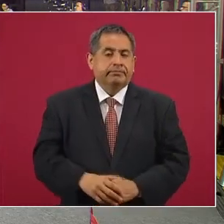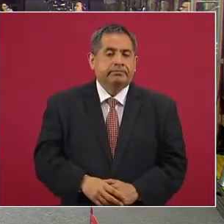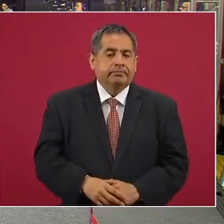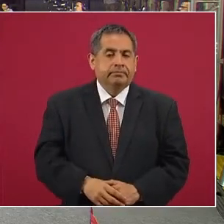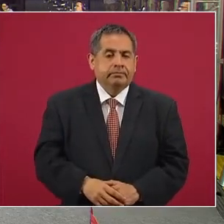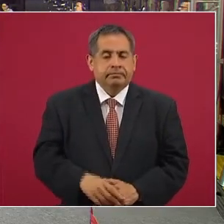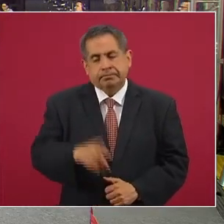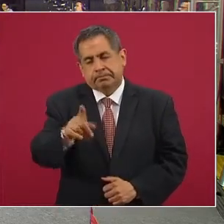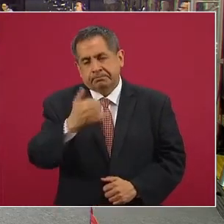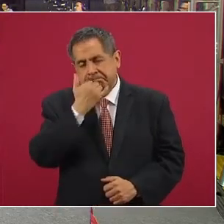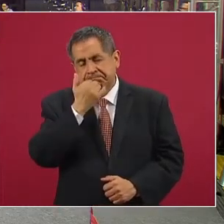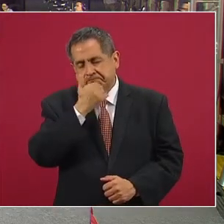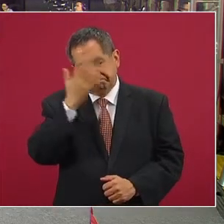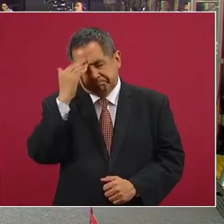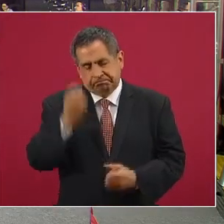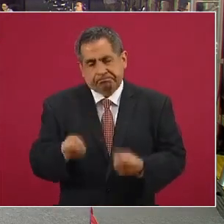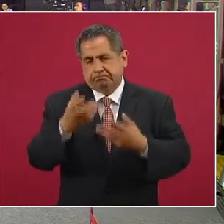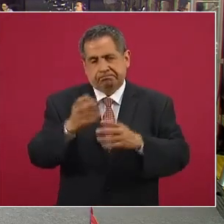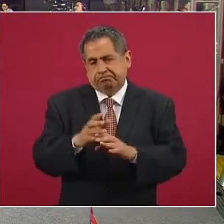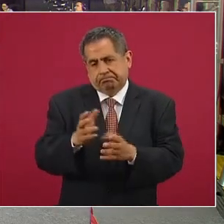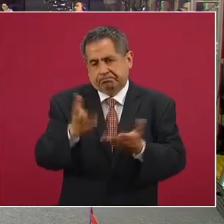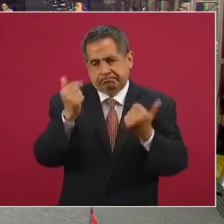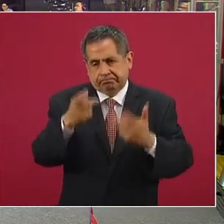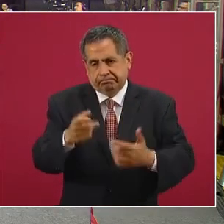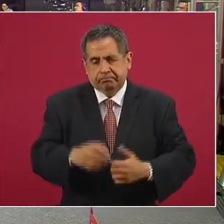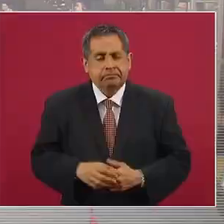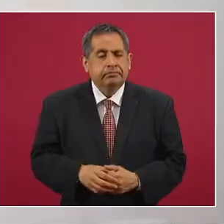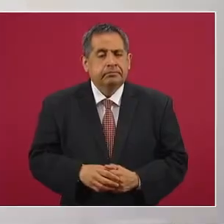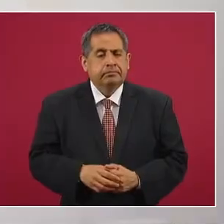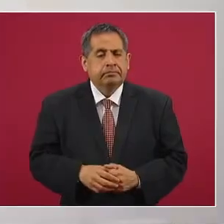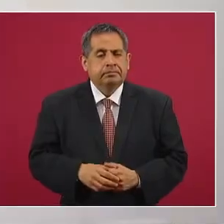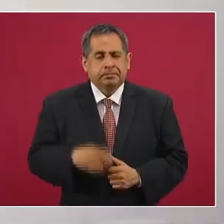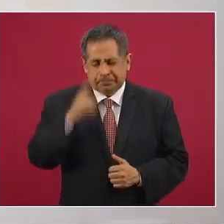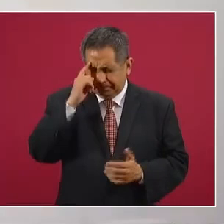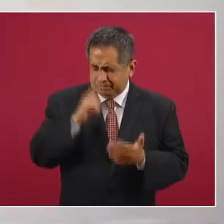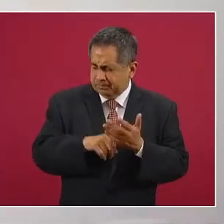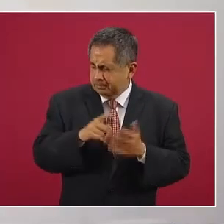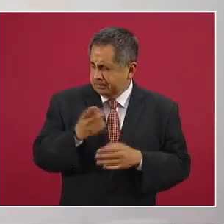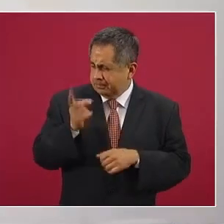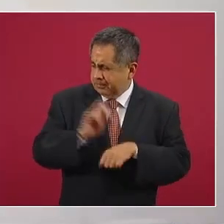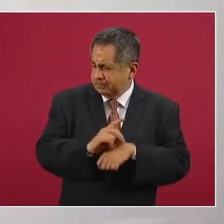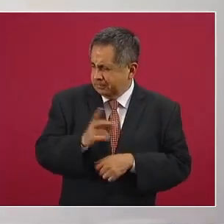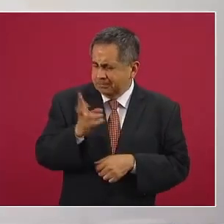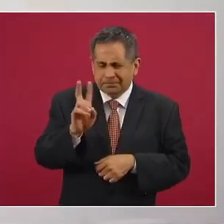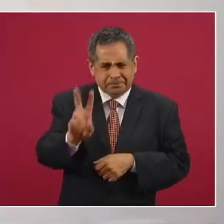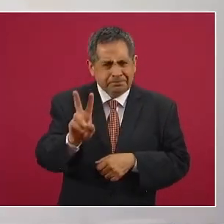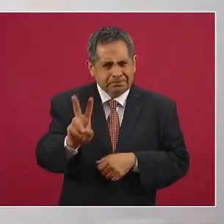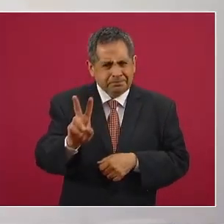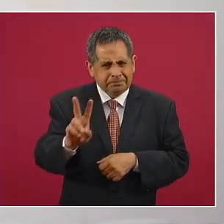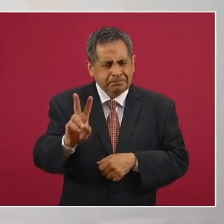No tengo el dato preciso, pero creo que va a ser el viernes,